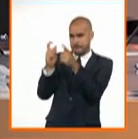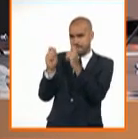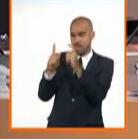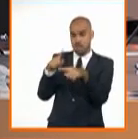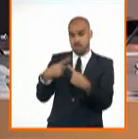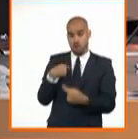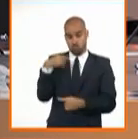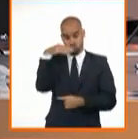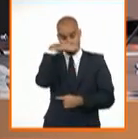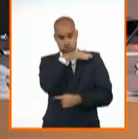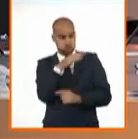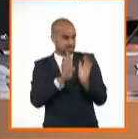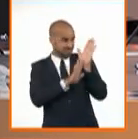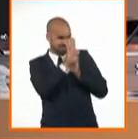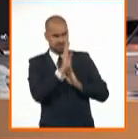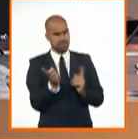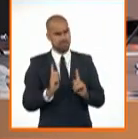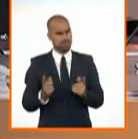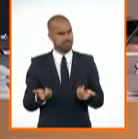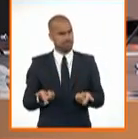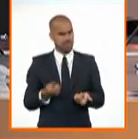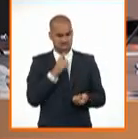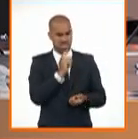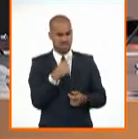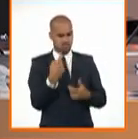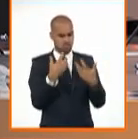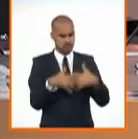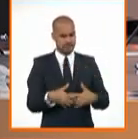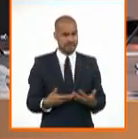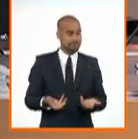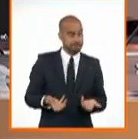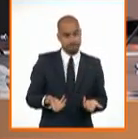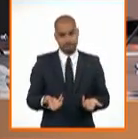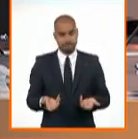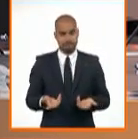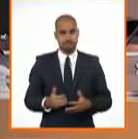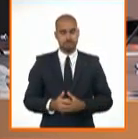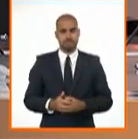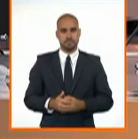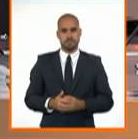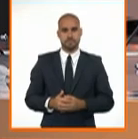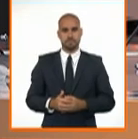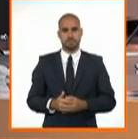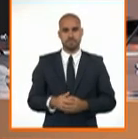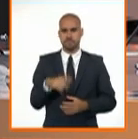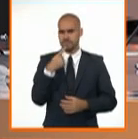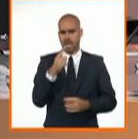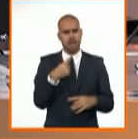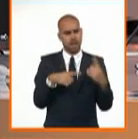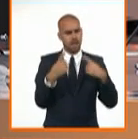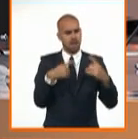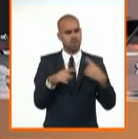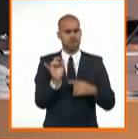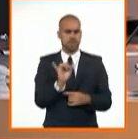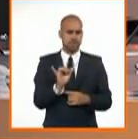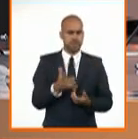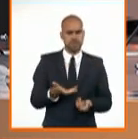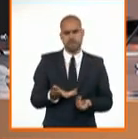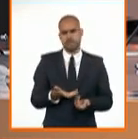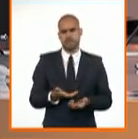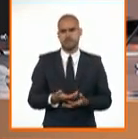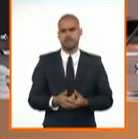no nos da para para producirla y el hecho de que varias de ellas no sea incluso hoy a